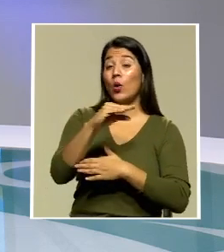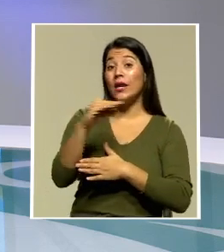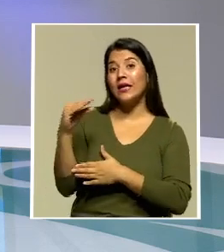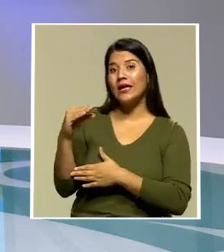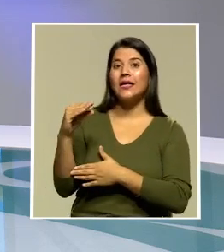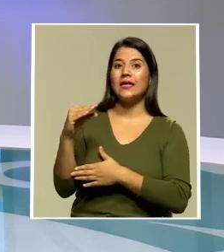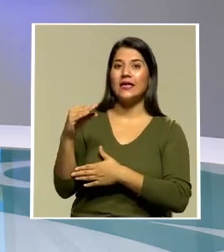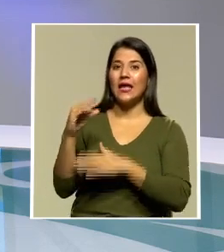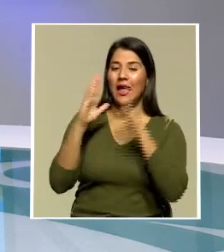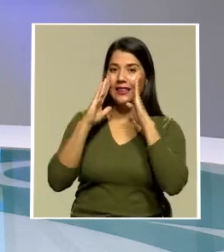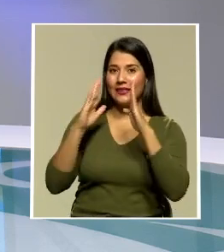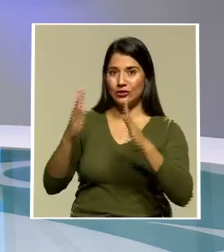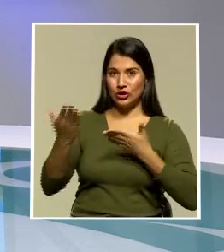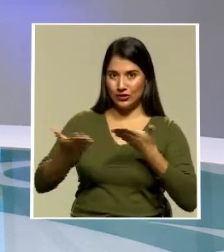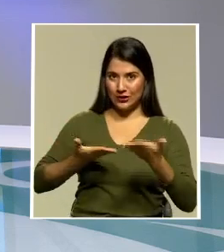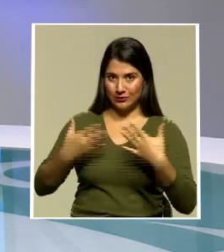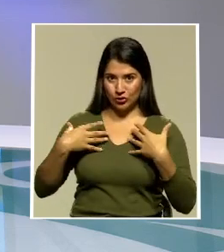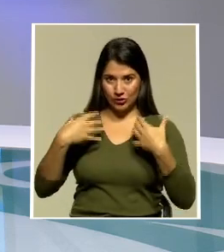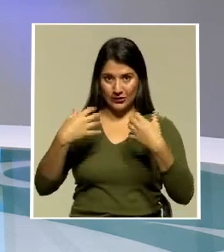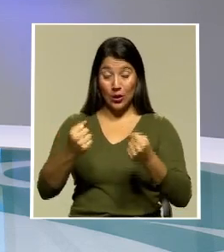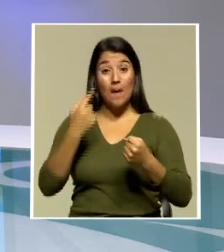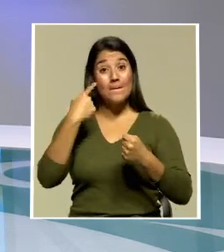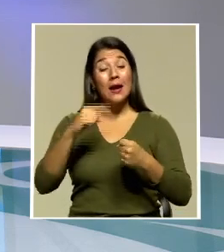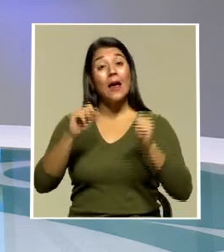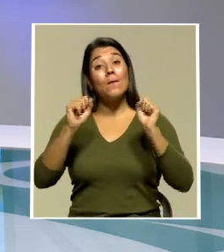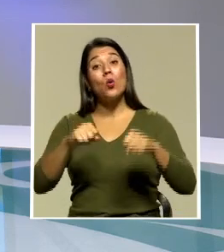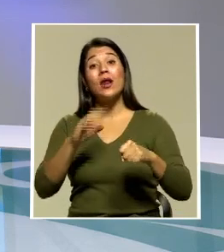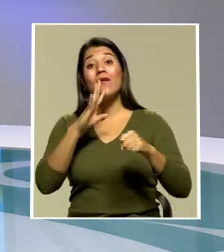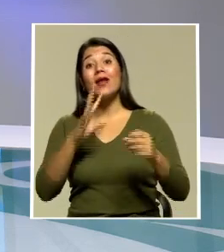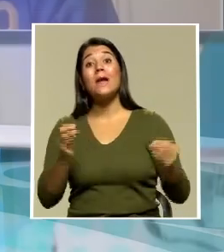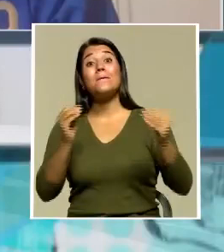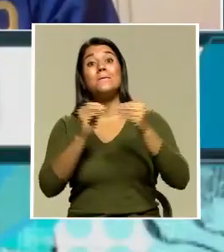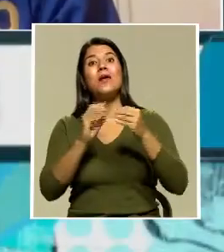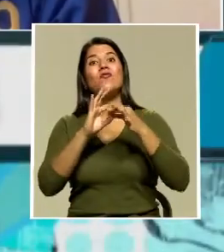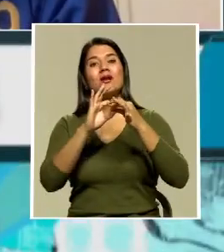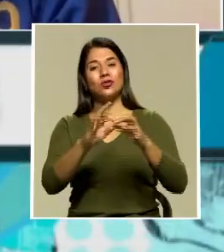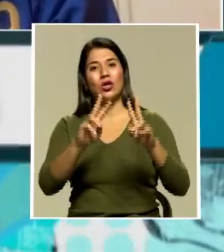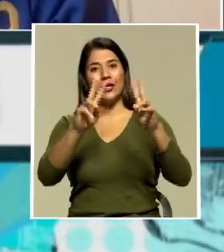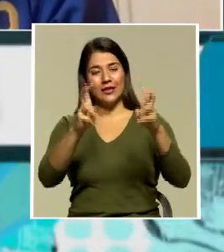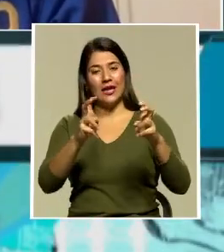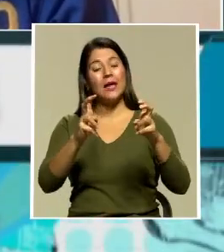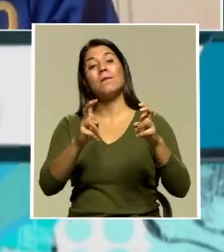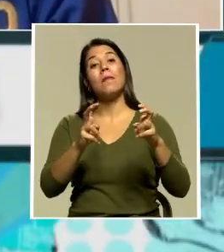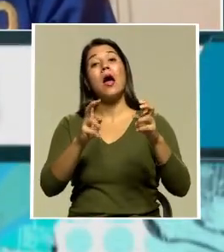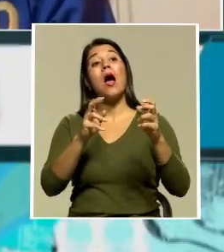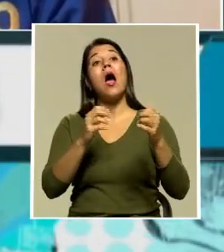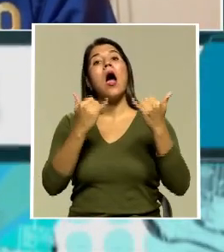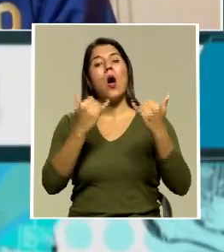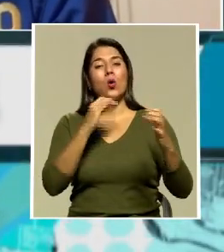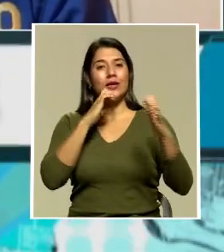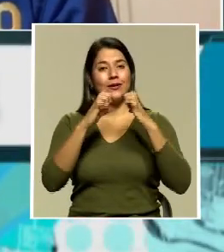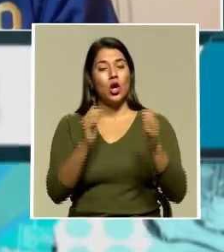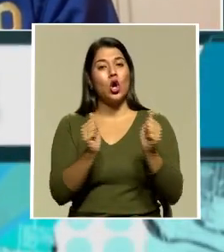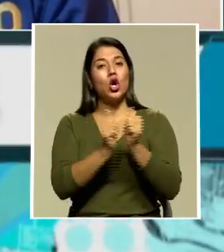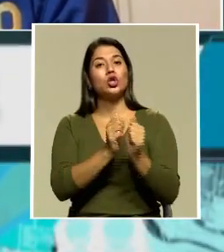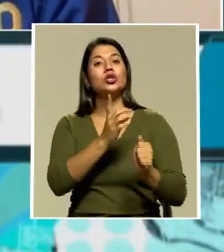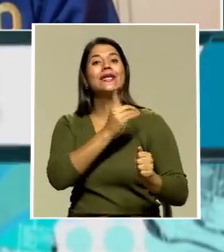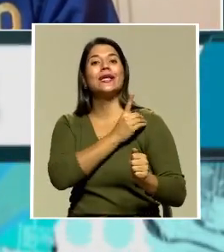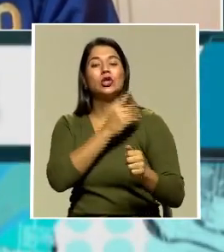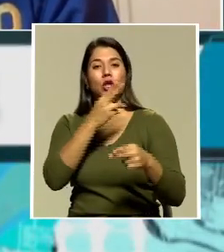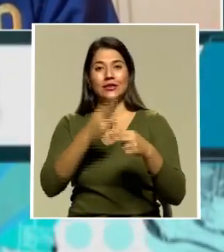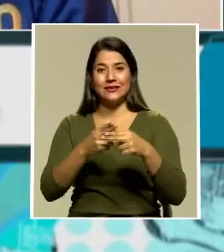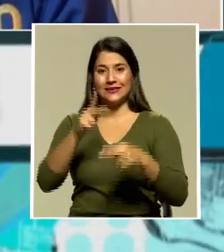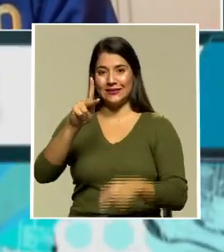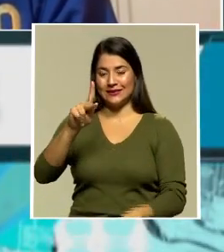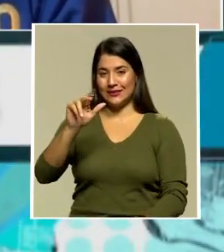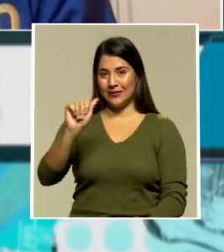salud. Precisamente para ampliarnos sobre este anuncio, nos acompaña vía remota la directora de dicho centro médico, Karen